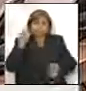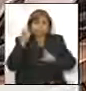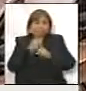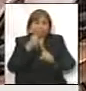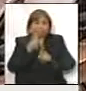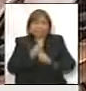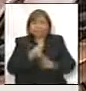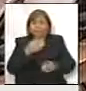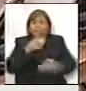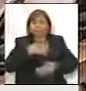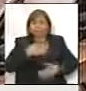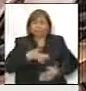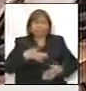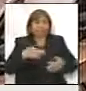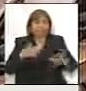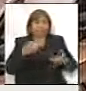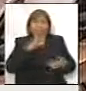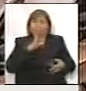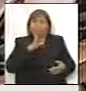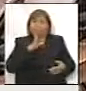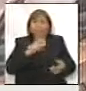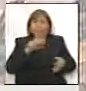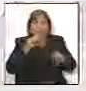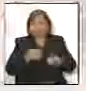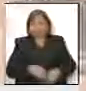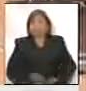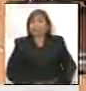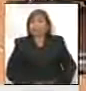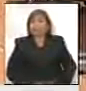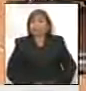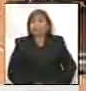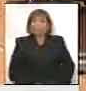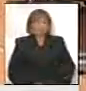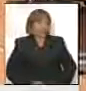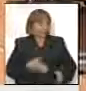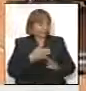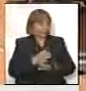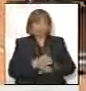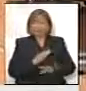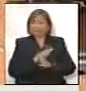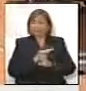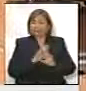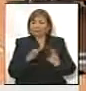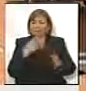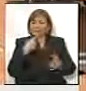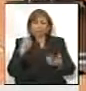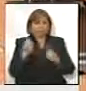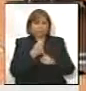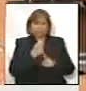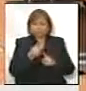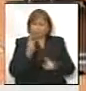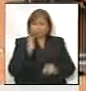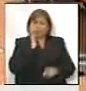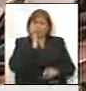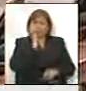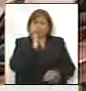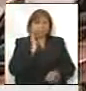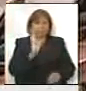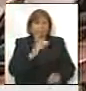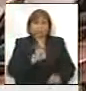agredido física o verbalmente. De esta manera negó categóricamente haber golpeado a la madre de su